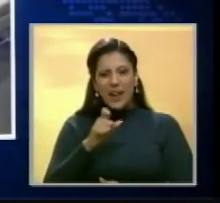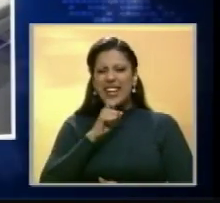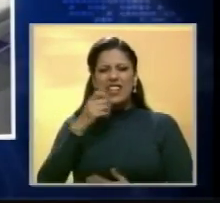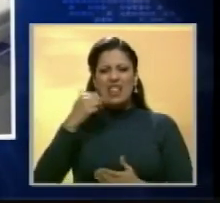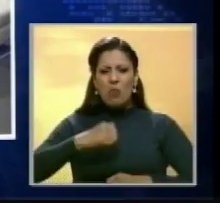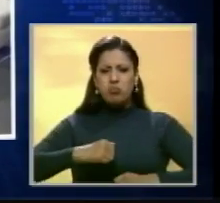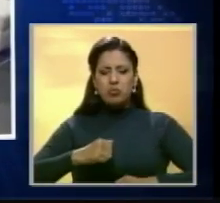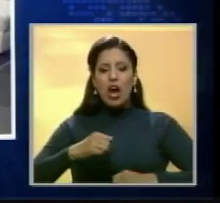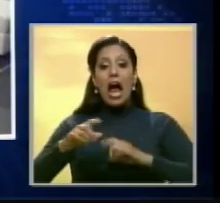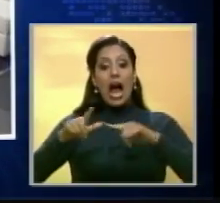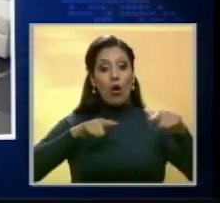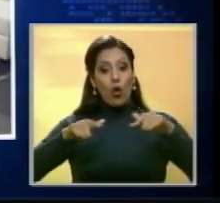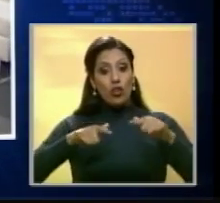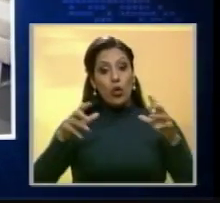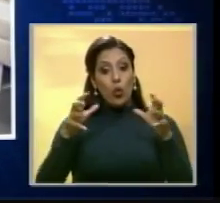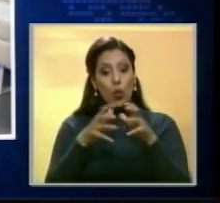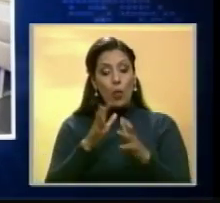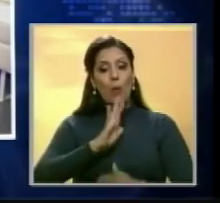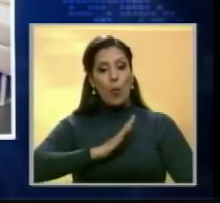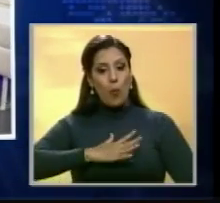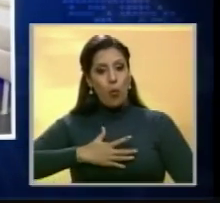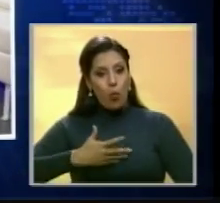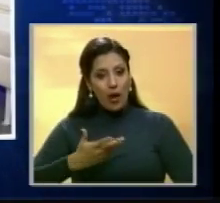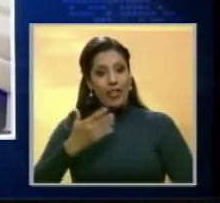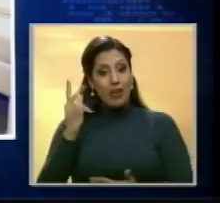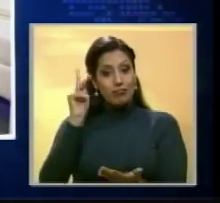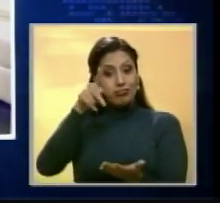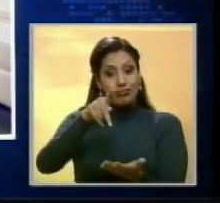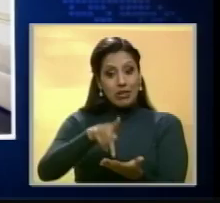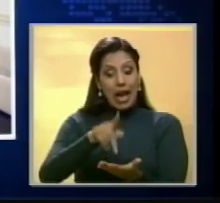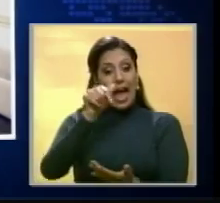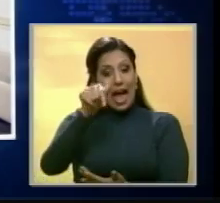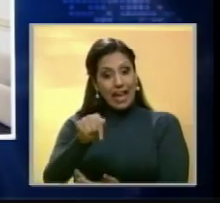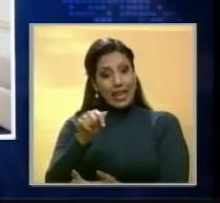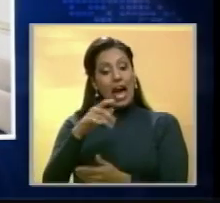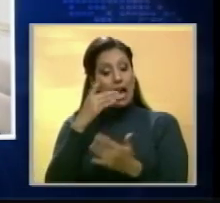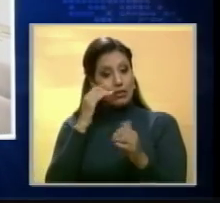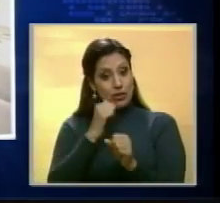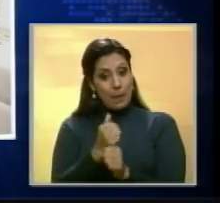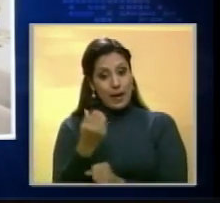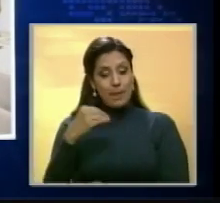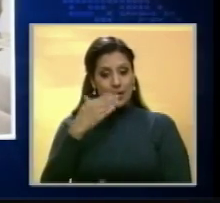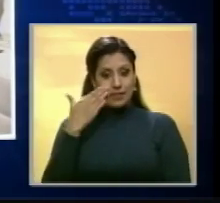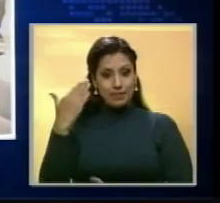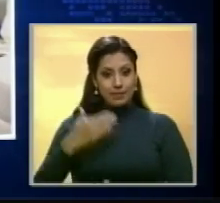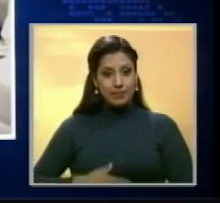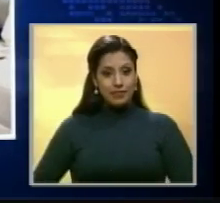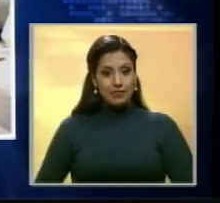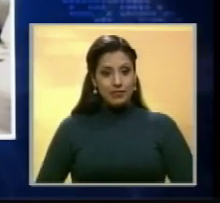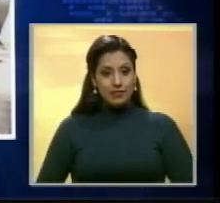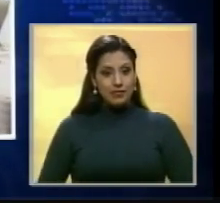él es coordinador del partido Podemos. Está aquí en el estudio con nosotros, así que los esperamos en breve.